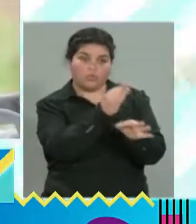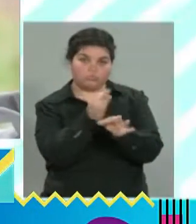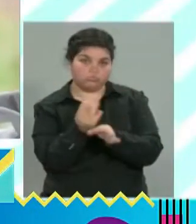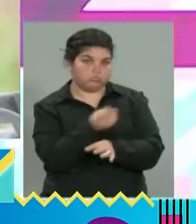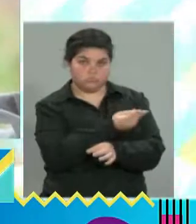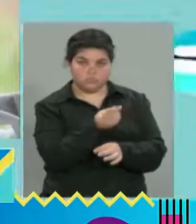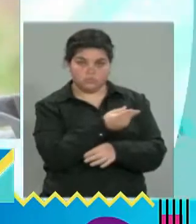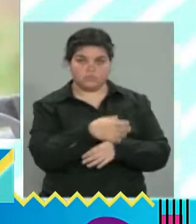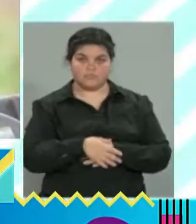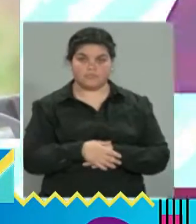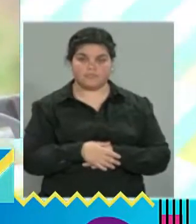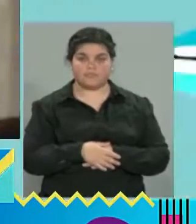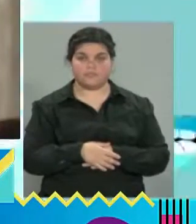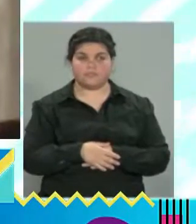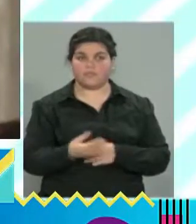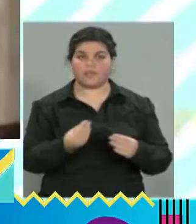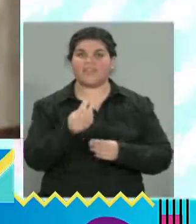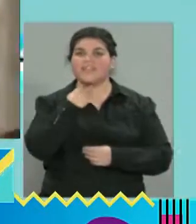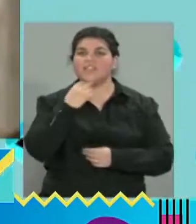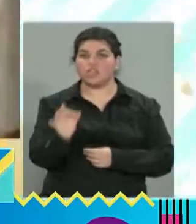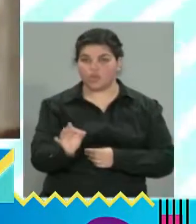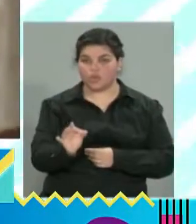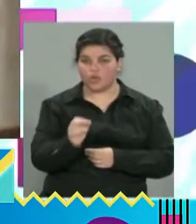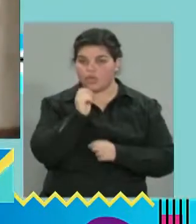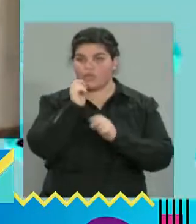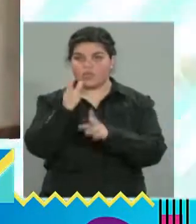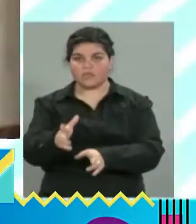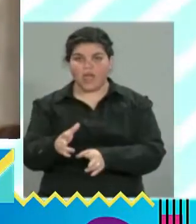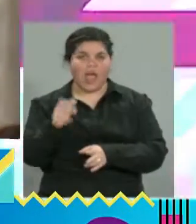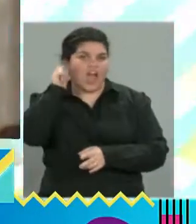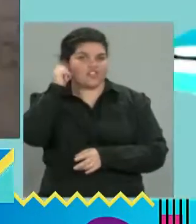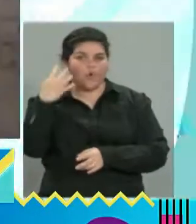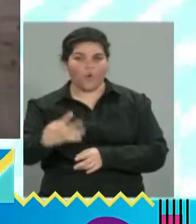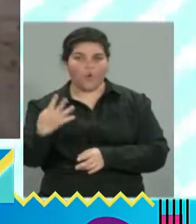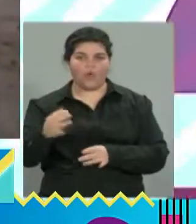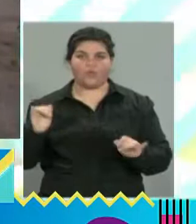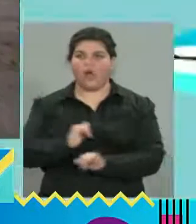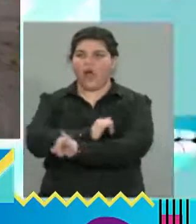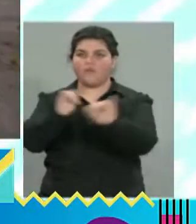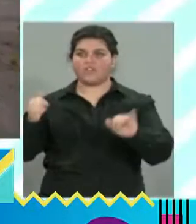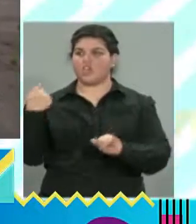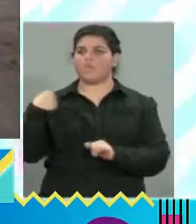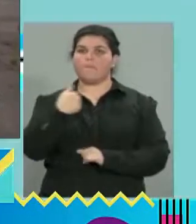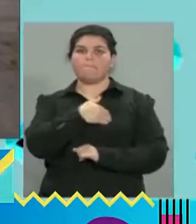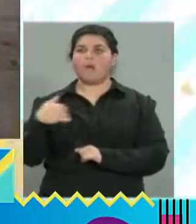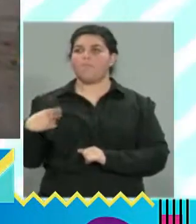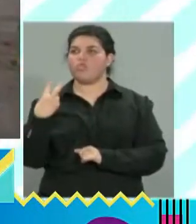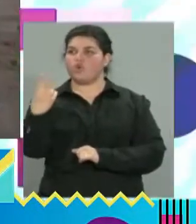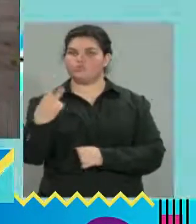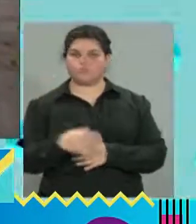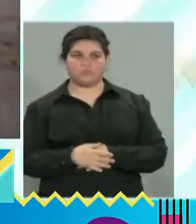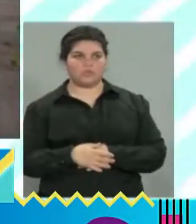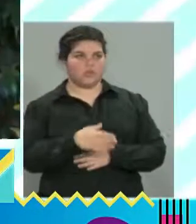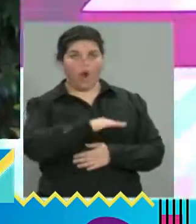Y claro, el hijo le dijo en salita de 4 a todas las demás personas que tenía 2 mamás. Y los niños decían, no podés